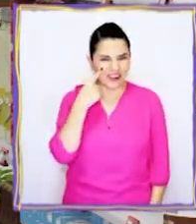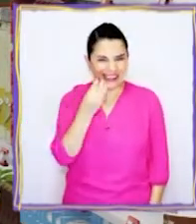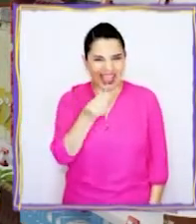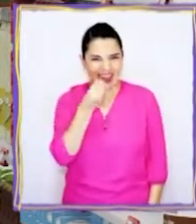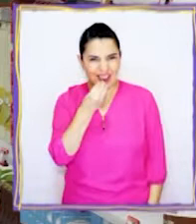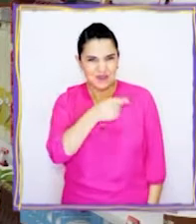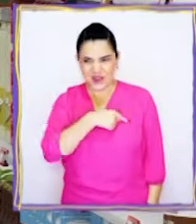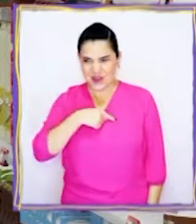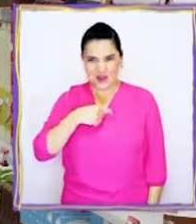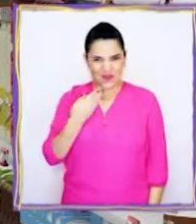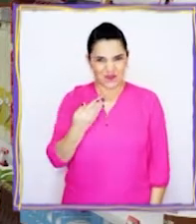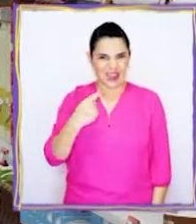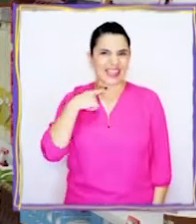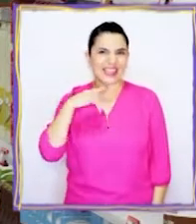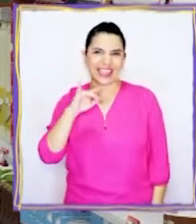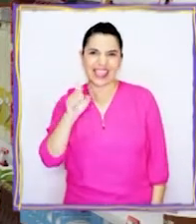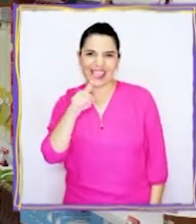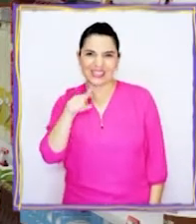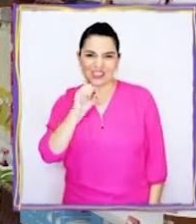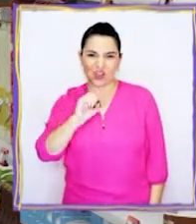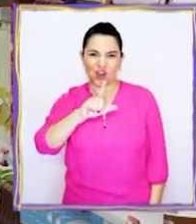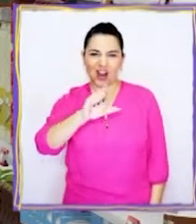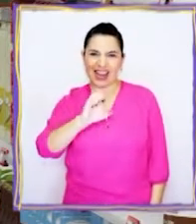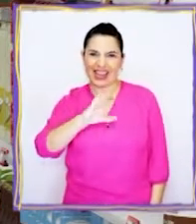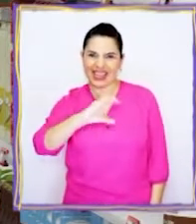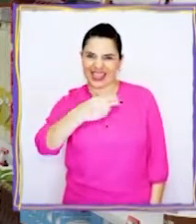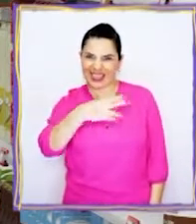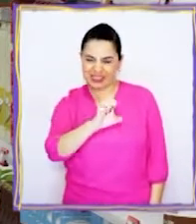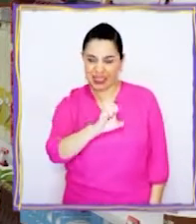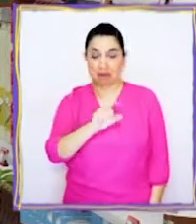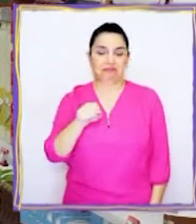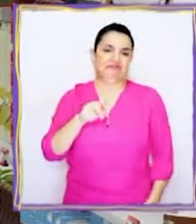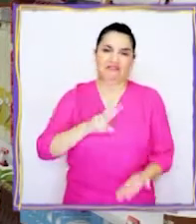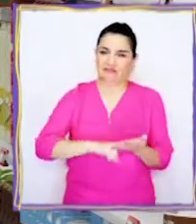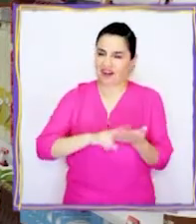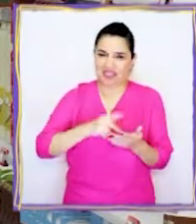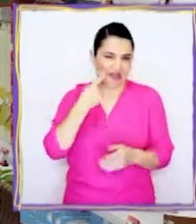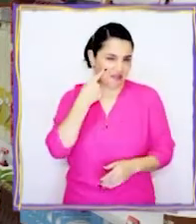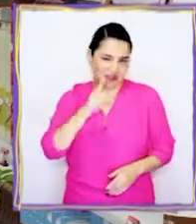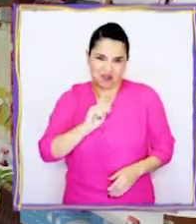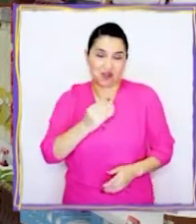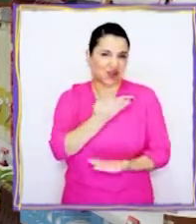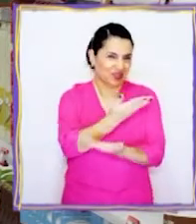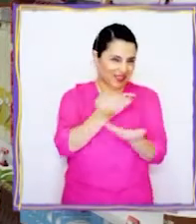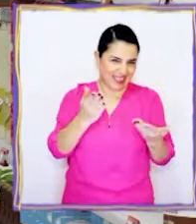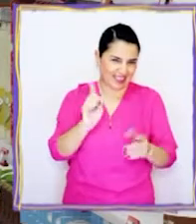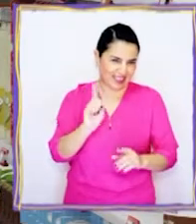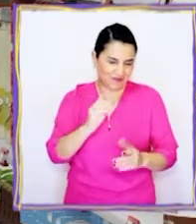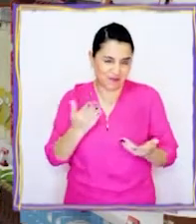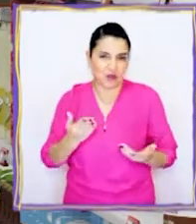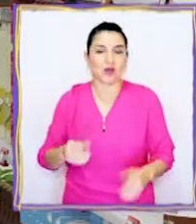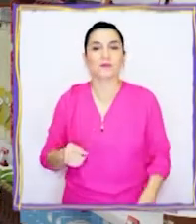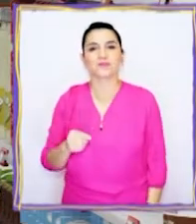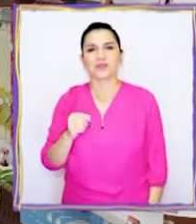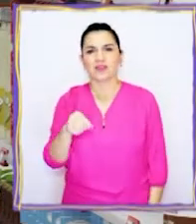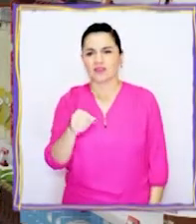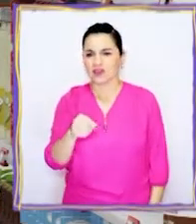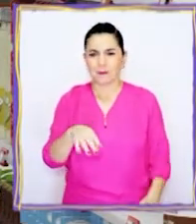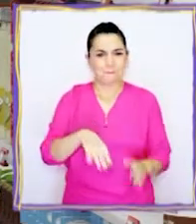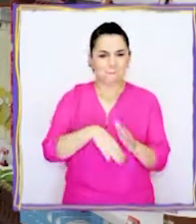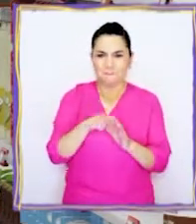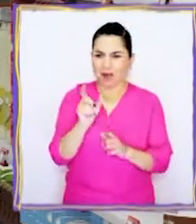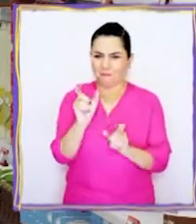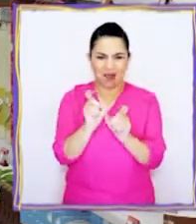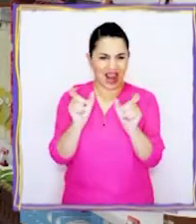¿Ustedes conocen algún alimento que se llame queso leche? Yo la verdad es que no. Y me imagino que ustedes tampoco. Y es que deben ser